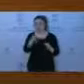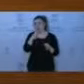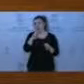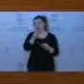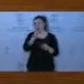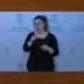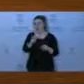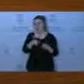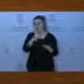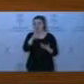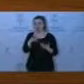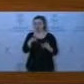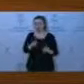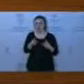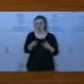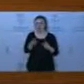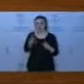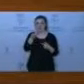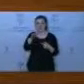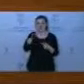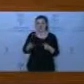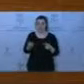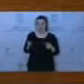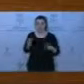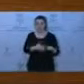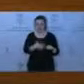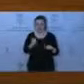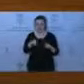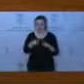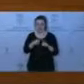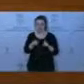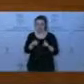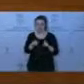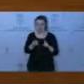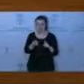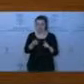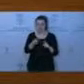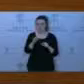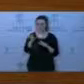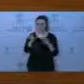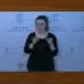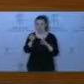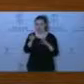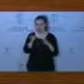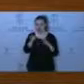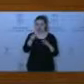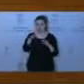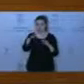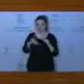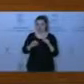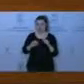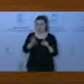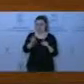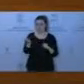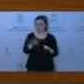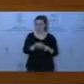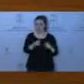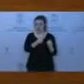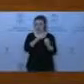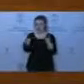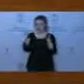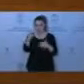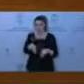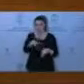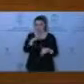Sus gastos aumentan y sus ingresos, a pesar de tener los tributos cedidos con los tipos más elevados de España, no consiguen generar la recaudación necesaria